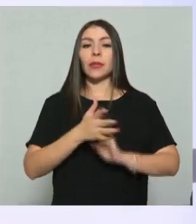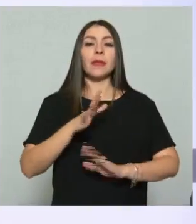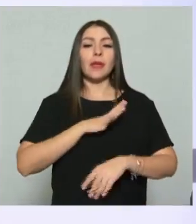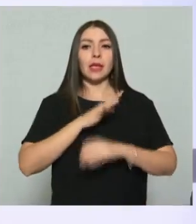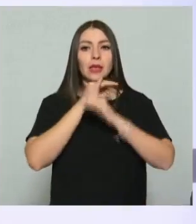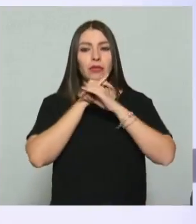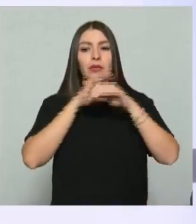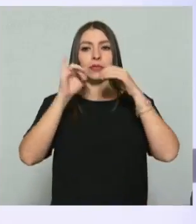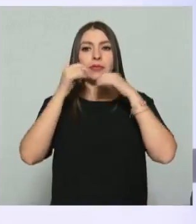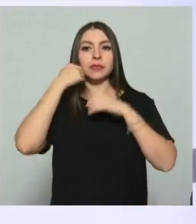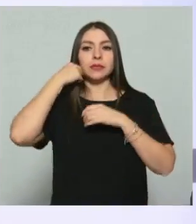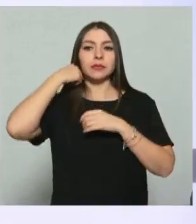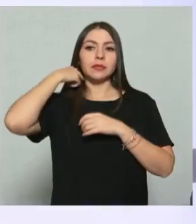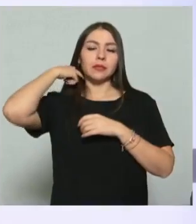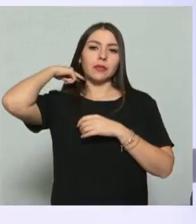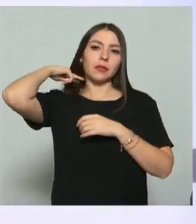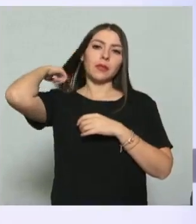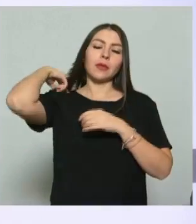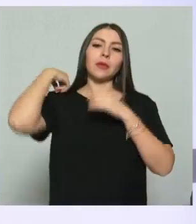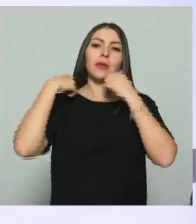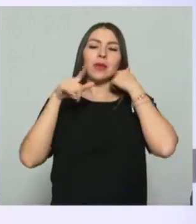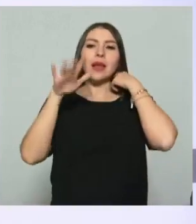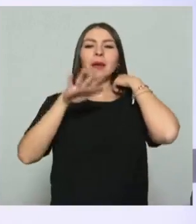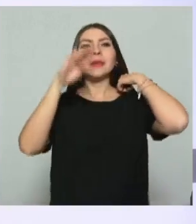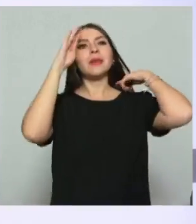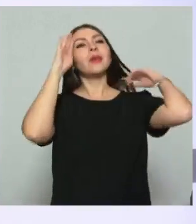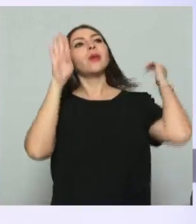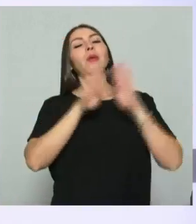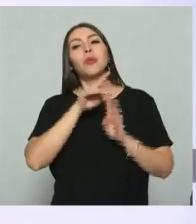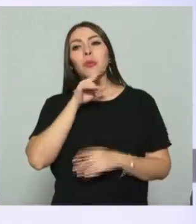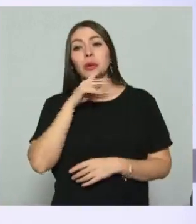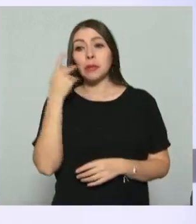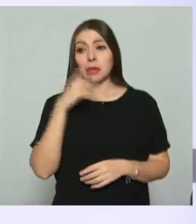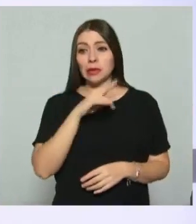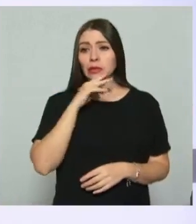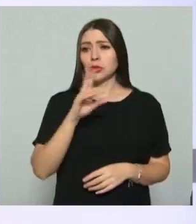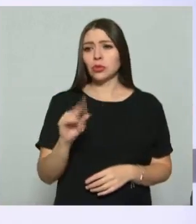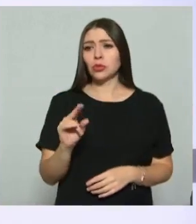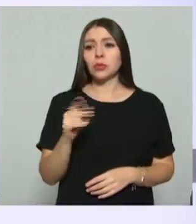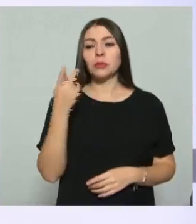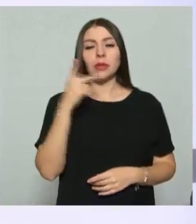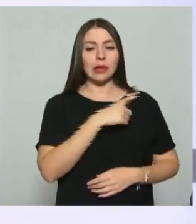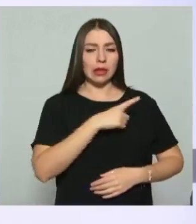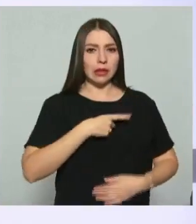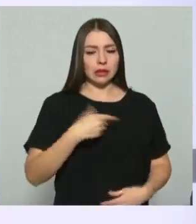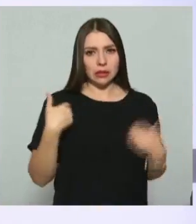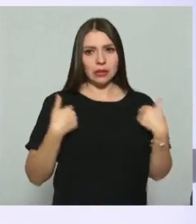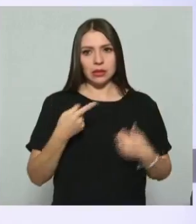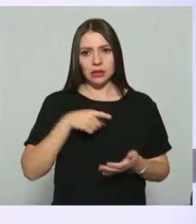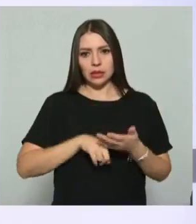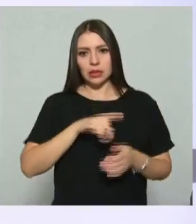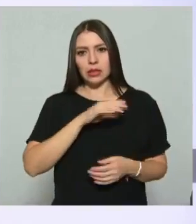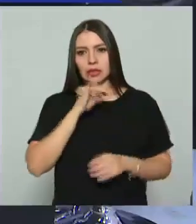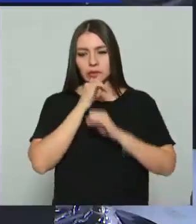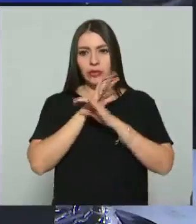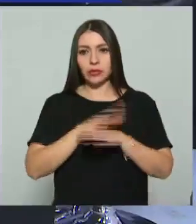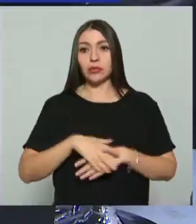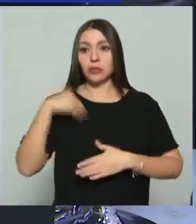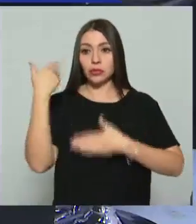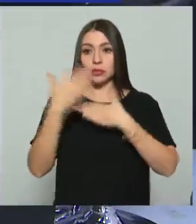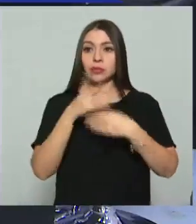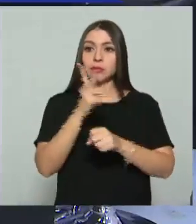veces se toma como alarmante, pero no es alarmante, simplemente sí hay que estar informados, porque sí hay un efecto. ¿Le entras a un debate?